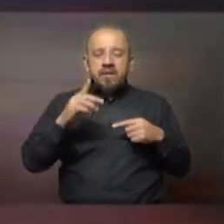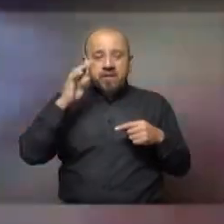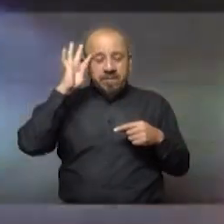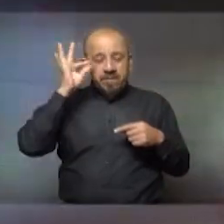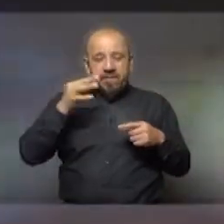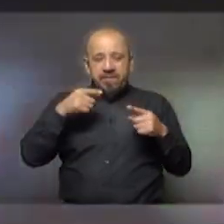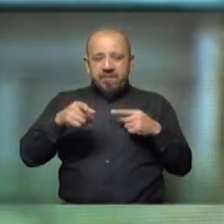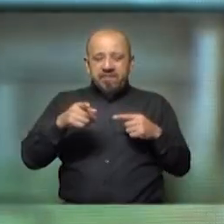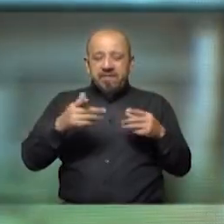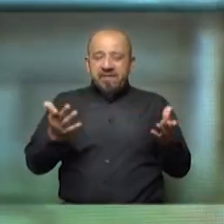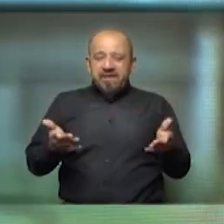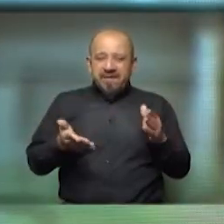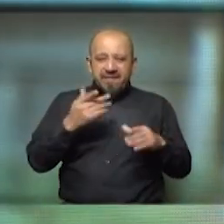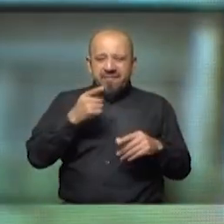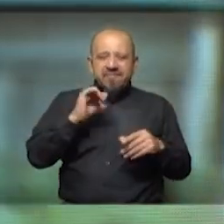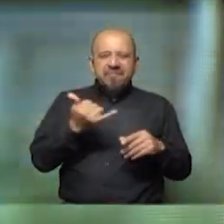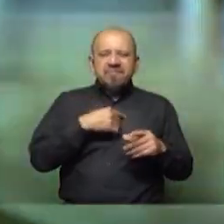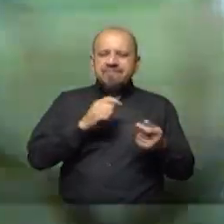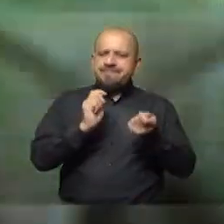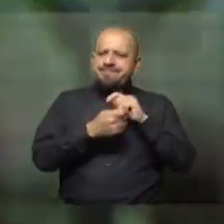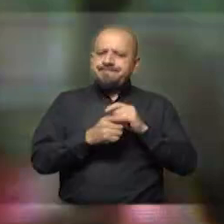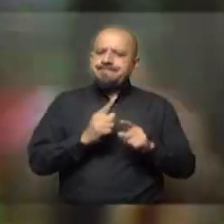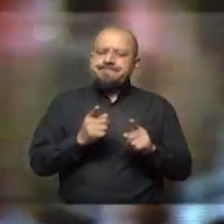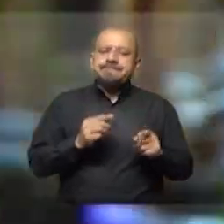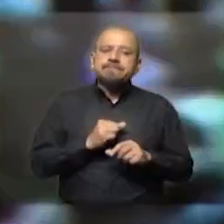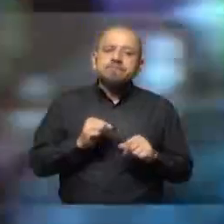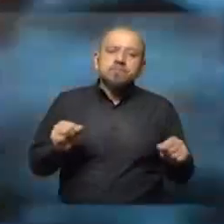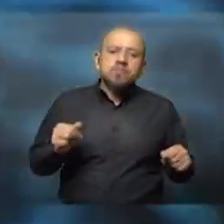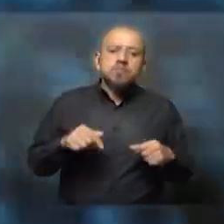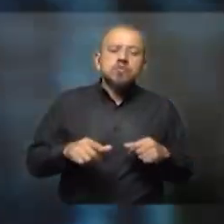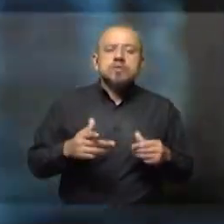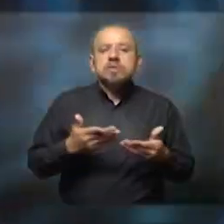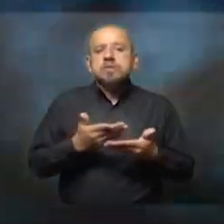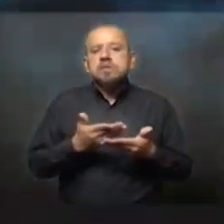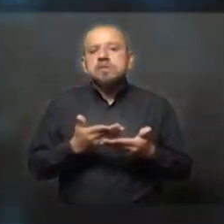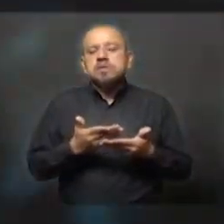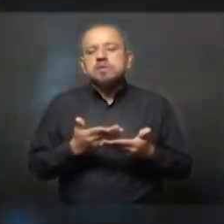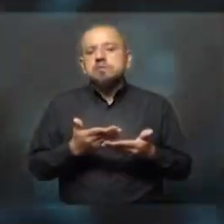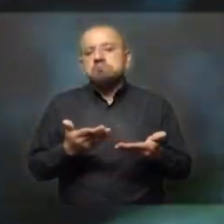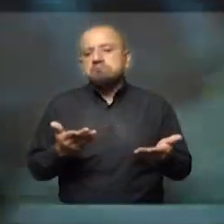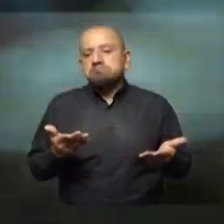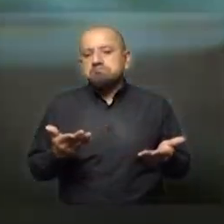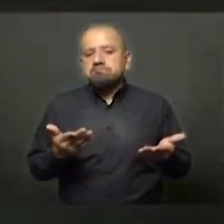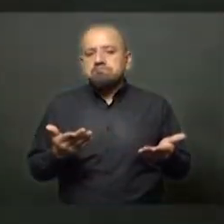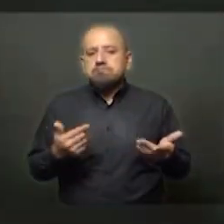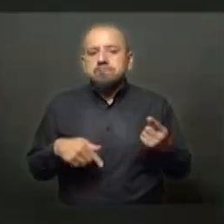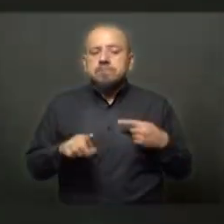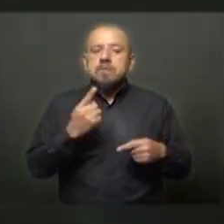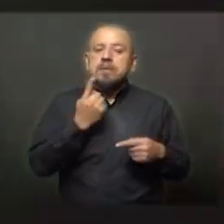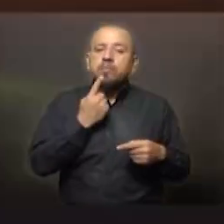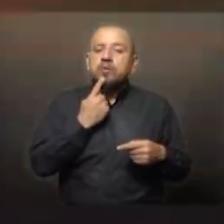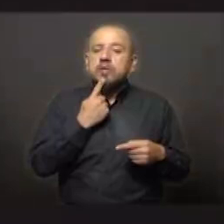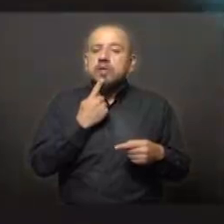para las transformaciones sociales no entonces Puede Estar mirando en el ámbitos este digamos la política